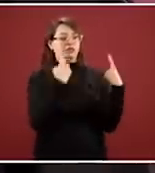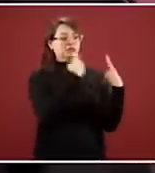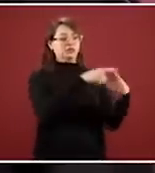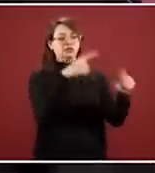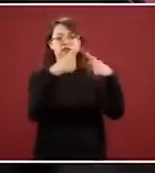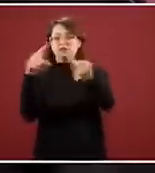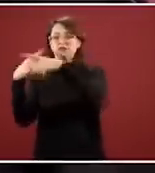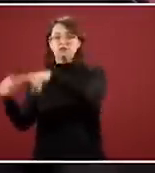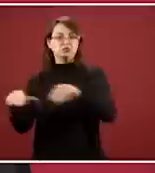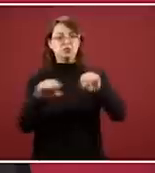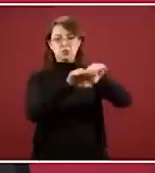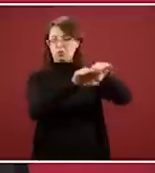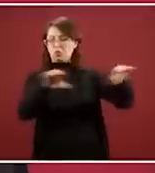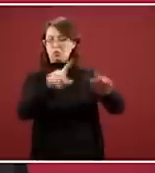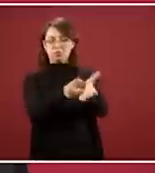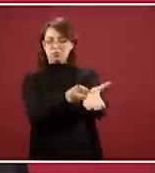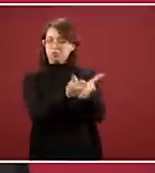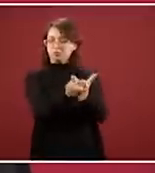los mismos derechos